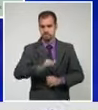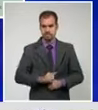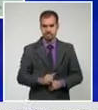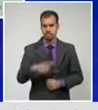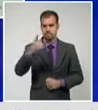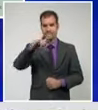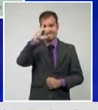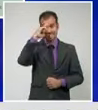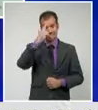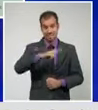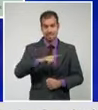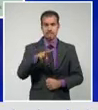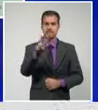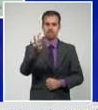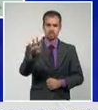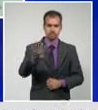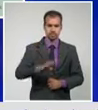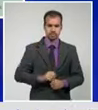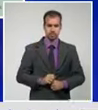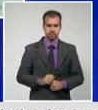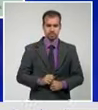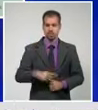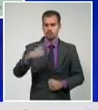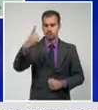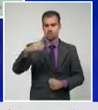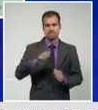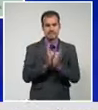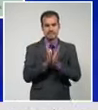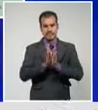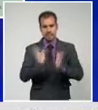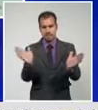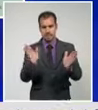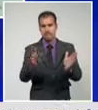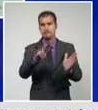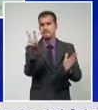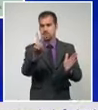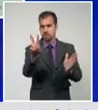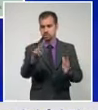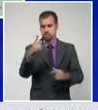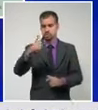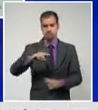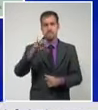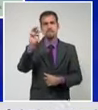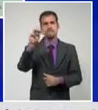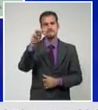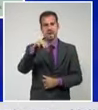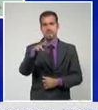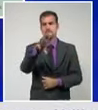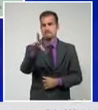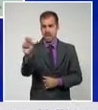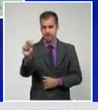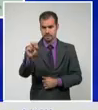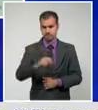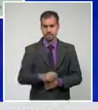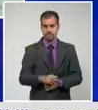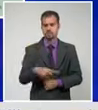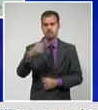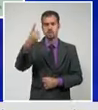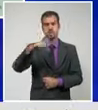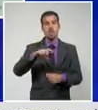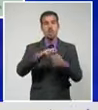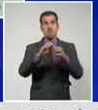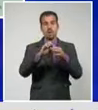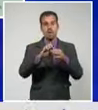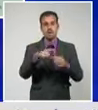Lisa 24, San Miguel del Padrón 22, Marianao 20, Guanabacoa